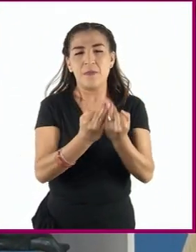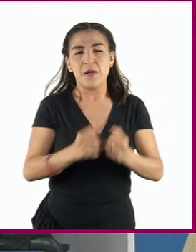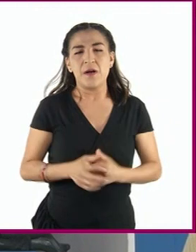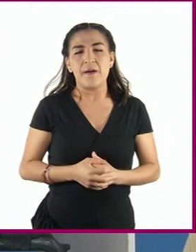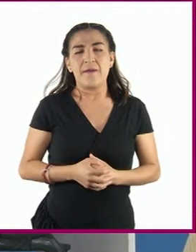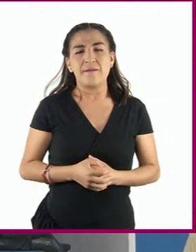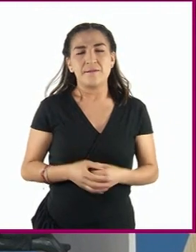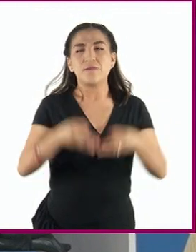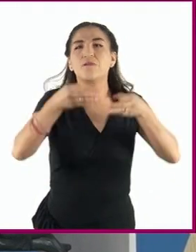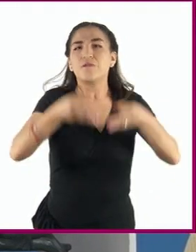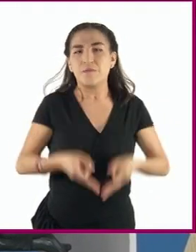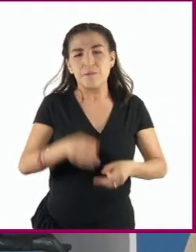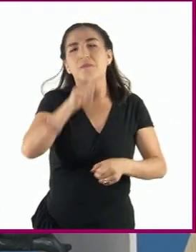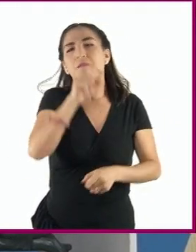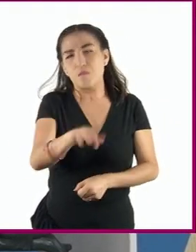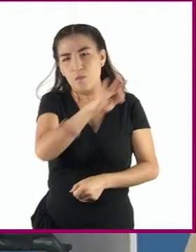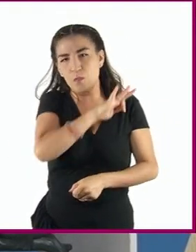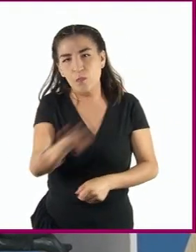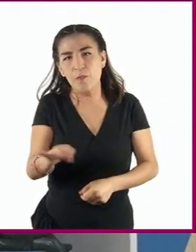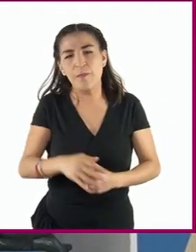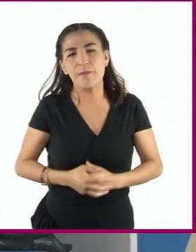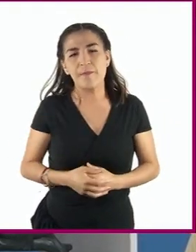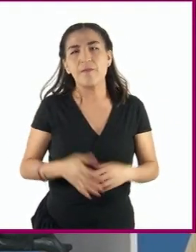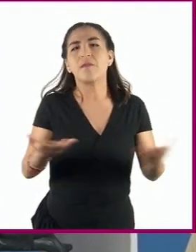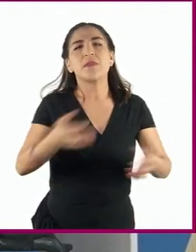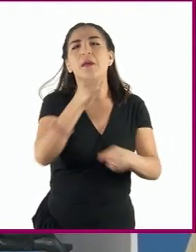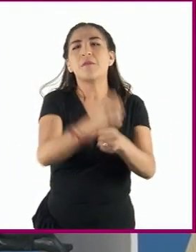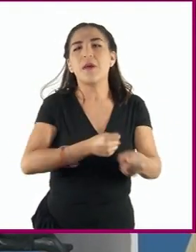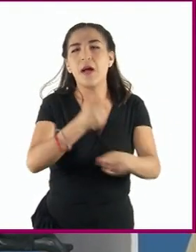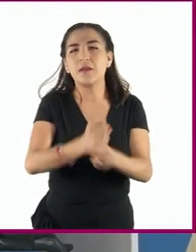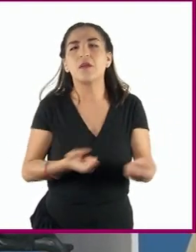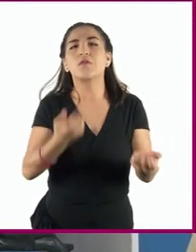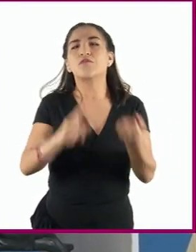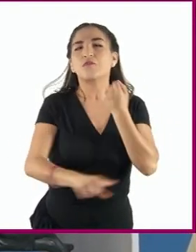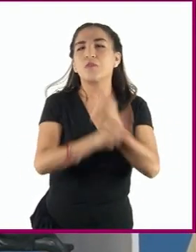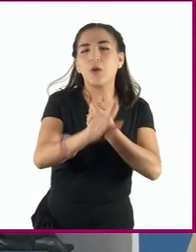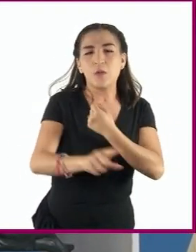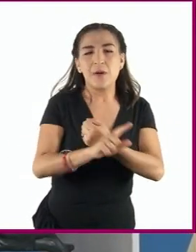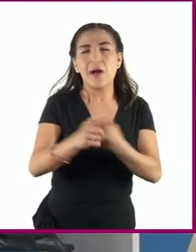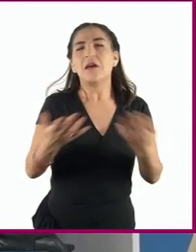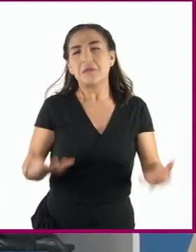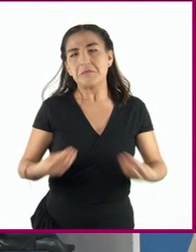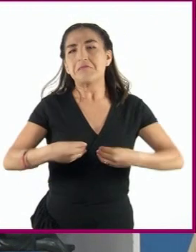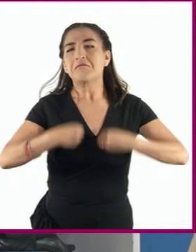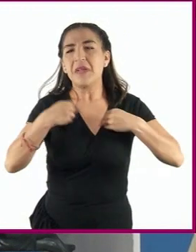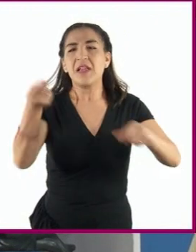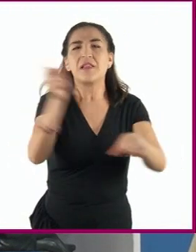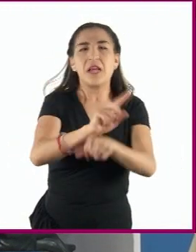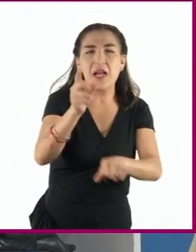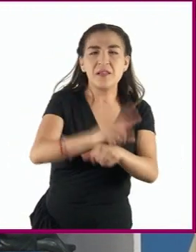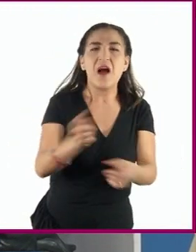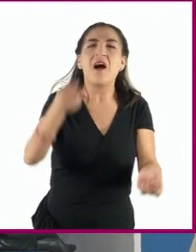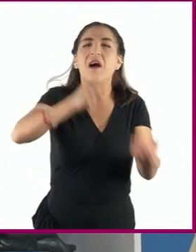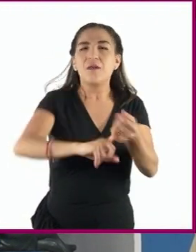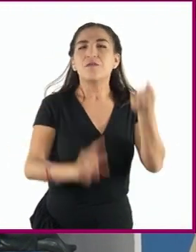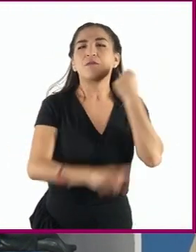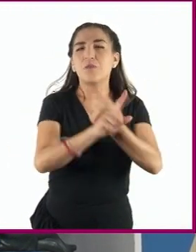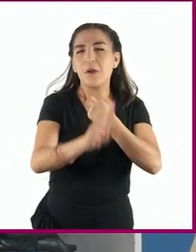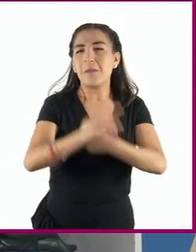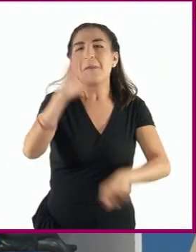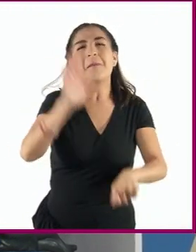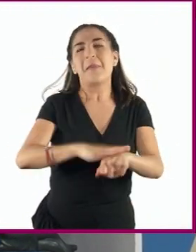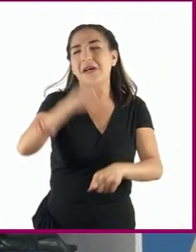También es posible poner en práctica la mediación en situaciones de la vida diaria y en conflictos mucho más